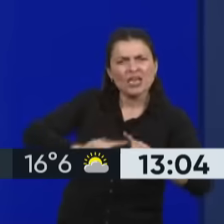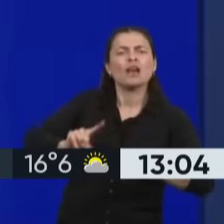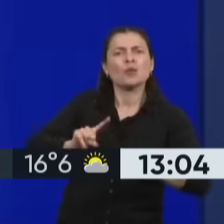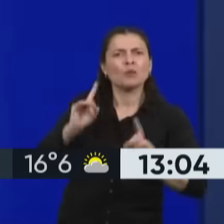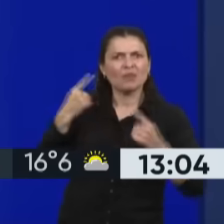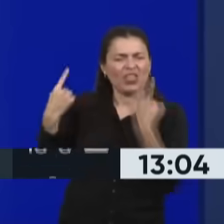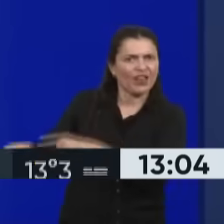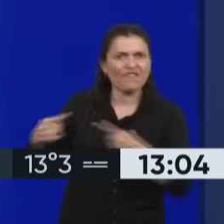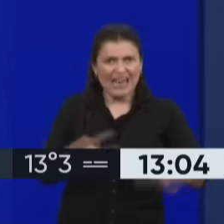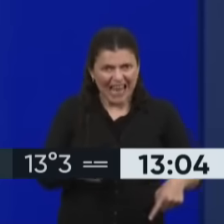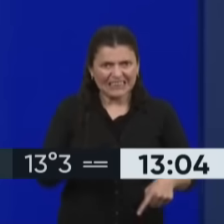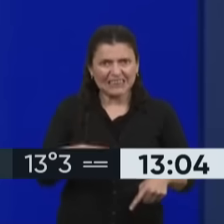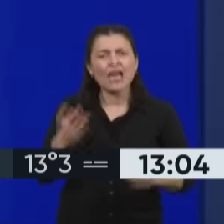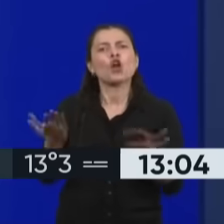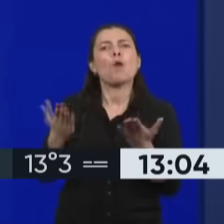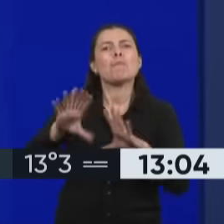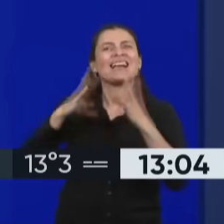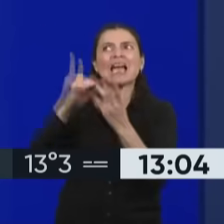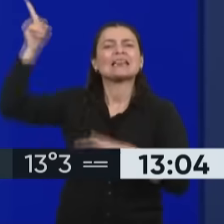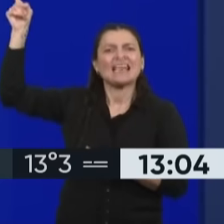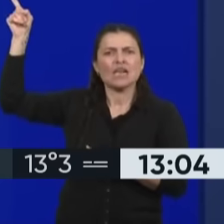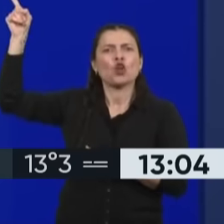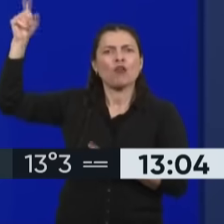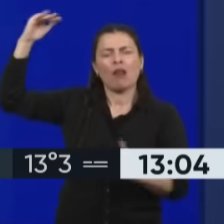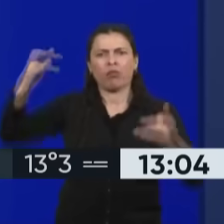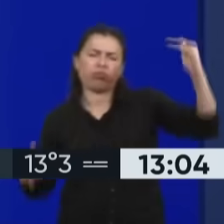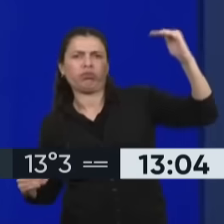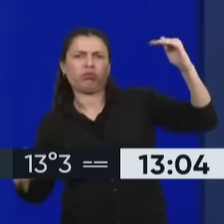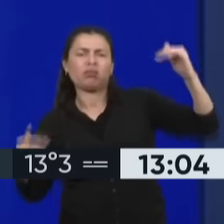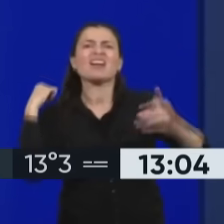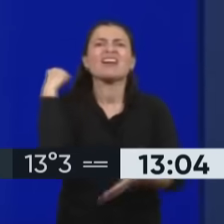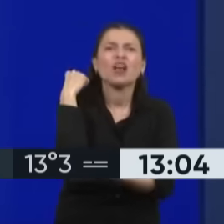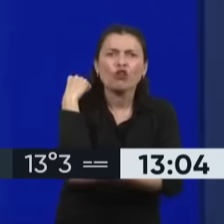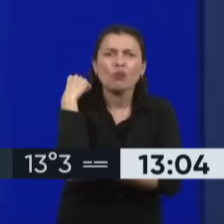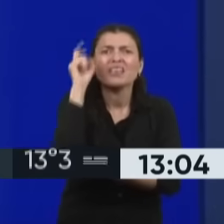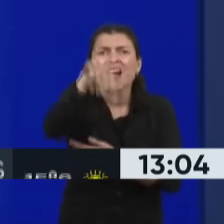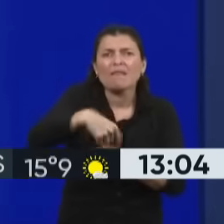por encima de la internacional, la economía genera déficit de cuenta corriente.